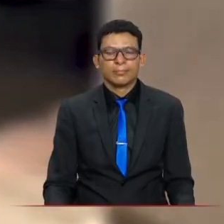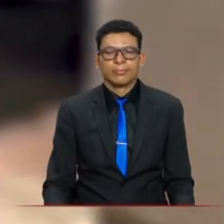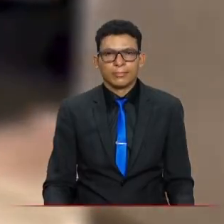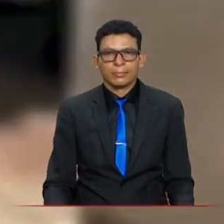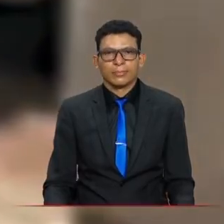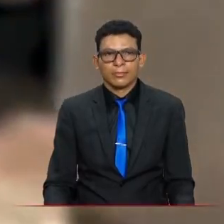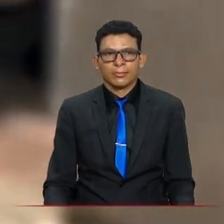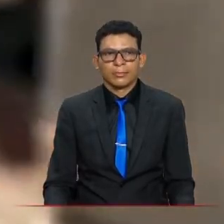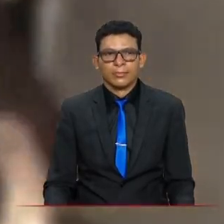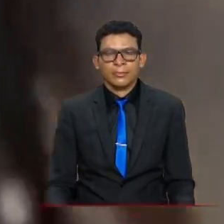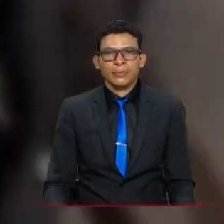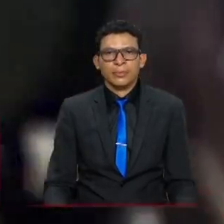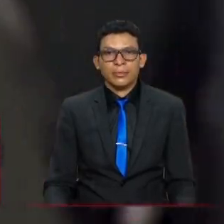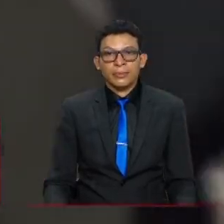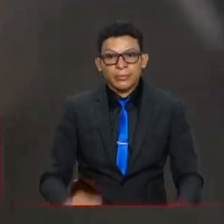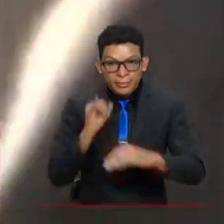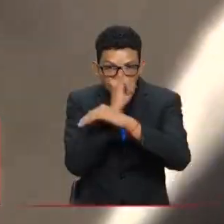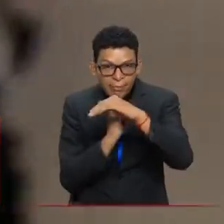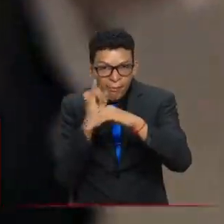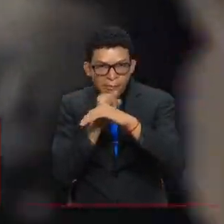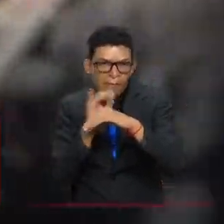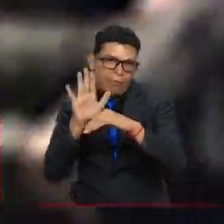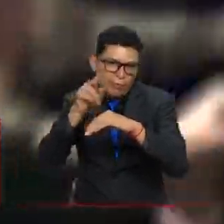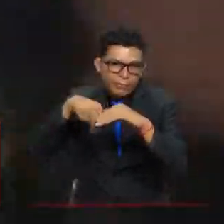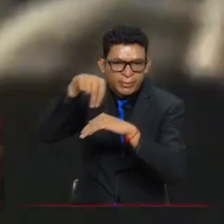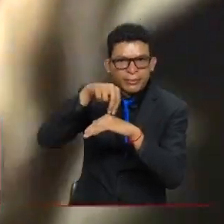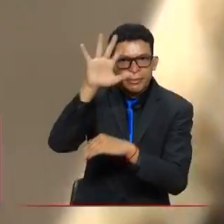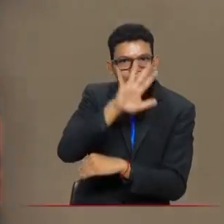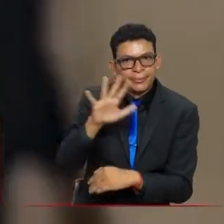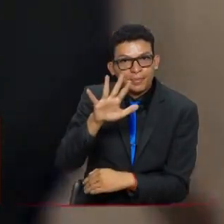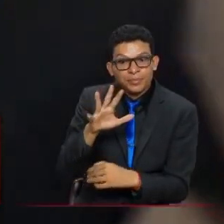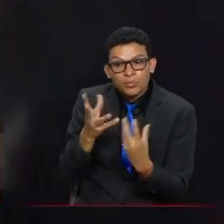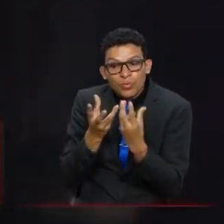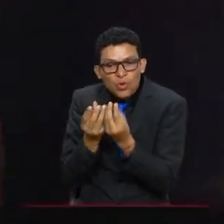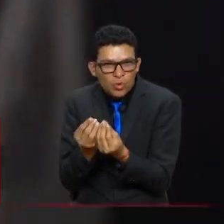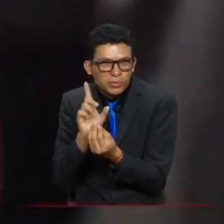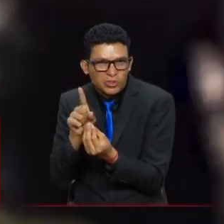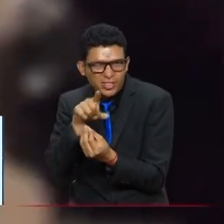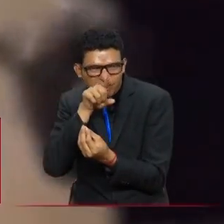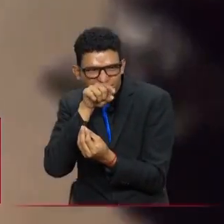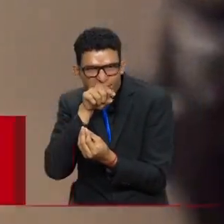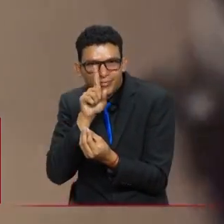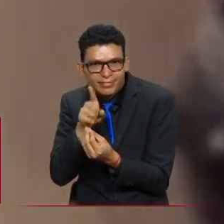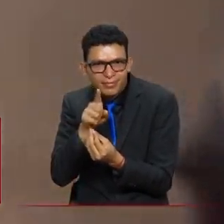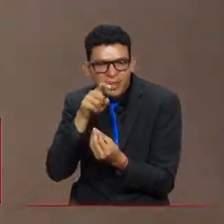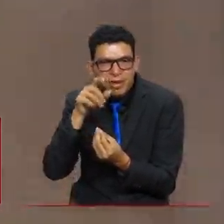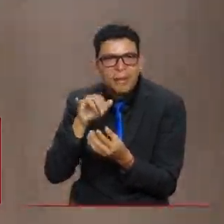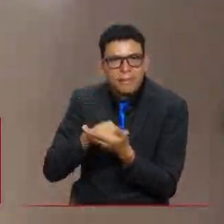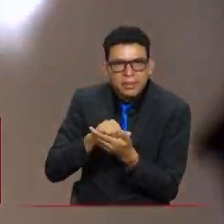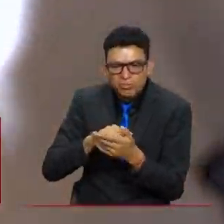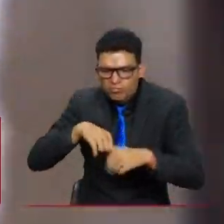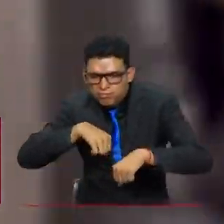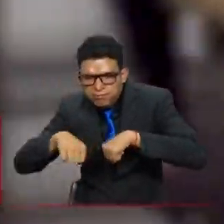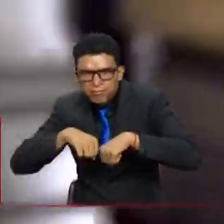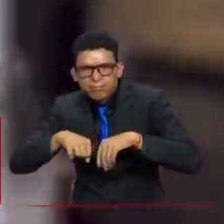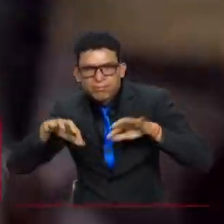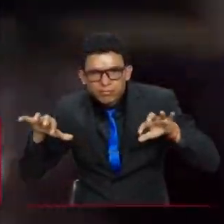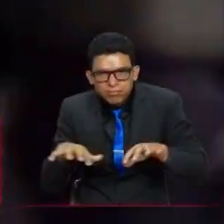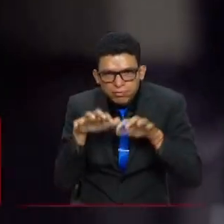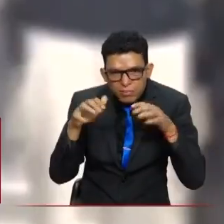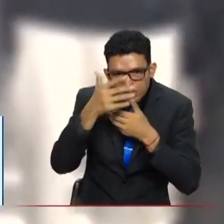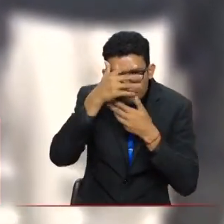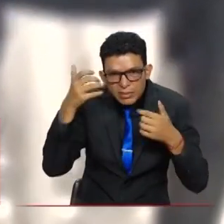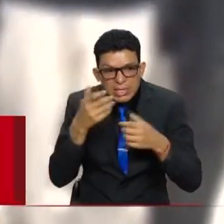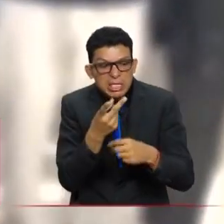continuación en ipiales nariño cayeron los galleros una estructura delincuencial dedicada a ejecución de acciones terroristas